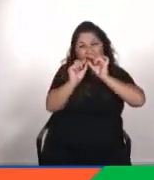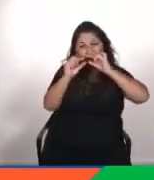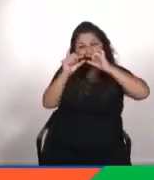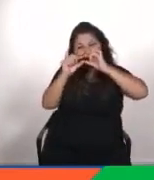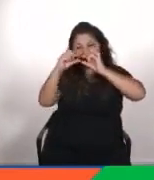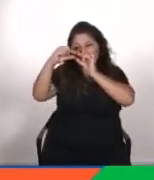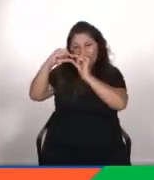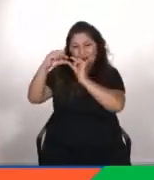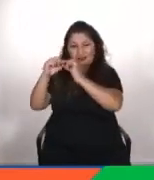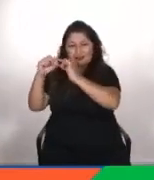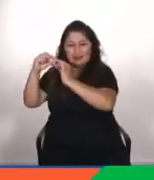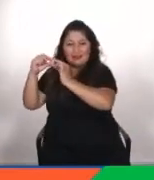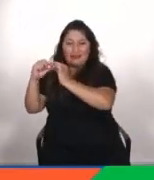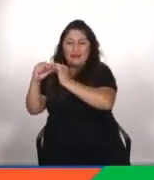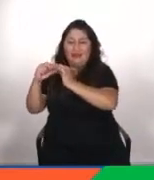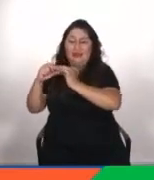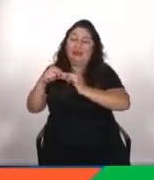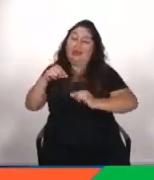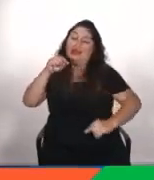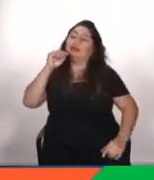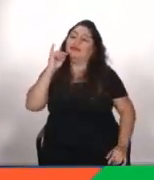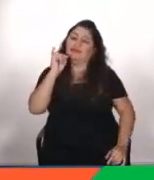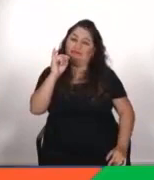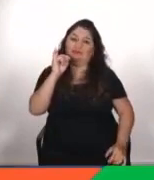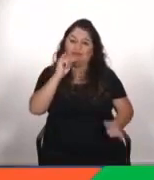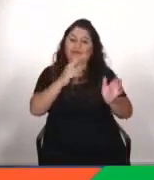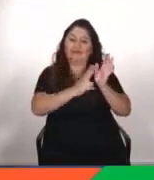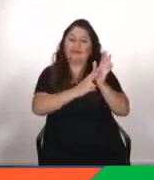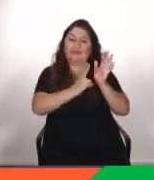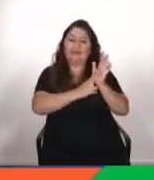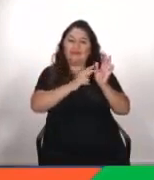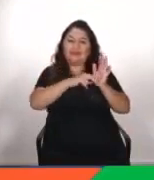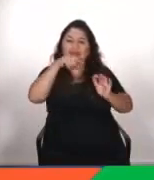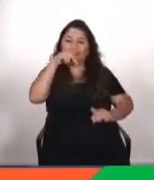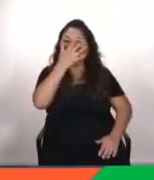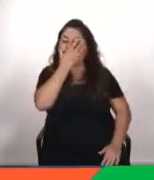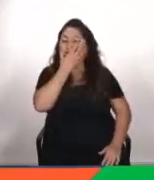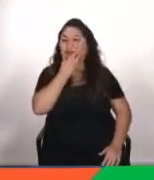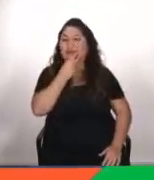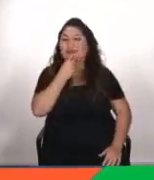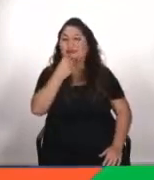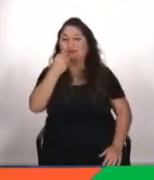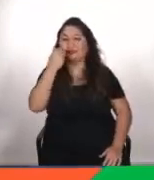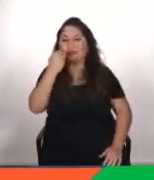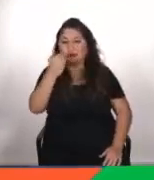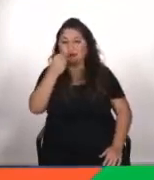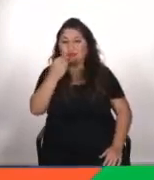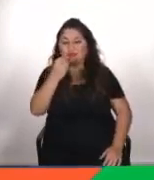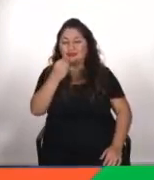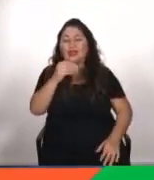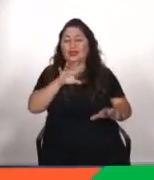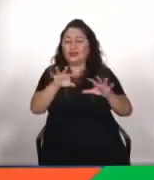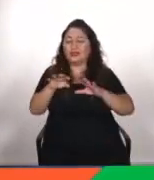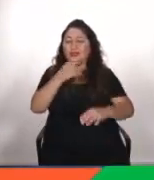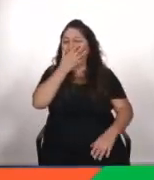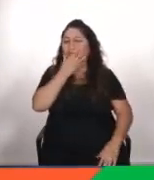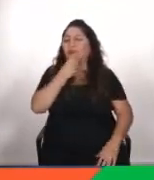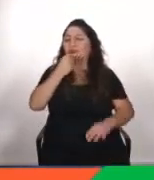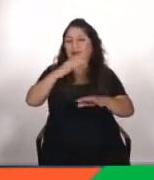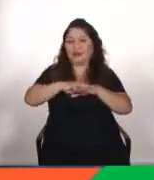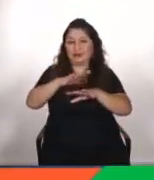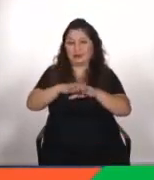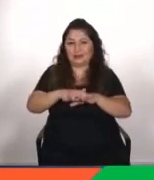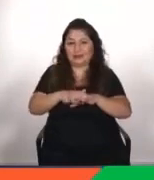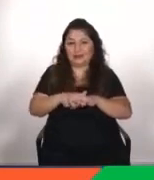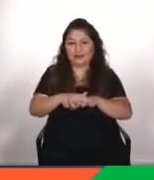ti? Los fractales tienen una belleza maravillosa. Hay muchísimas cosas hermosísimas en matemáticas. De hecho, habría cosas